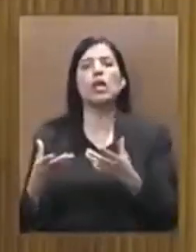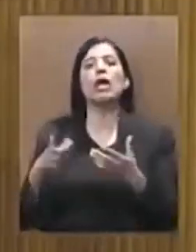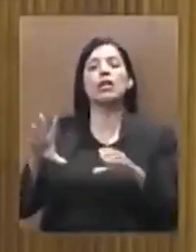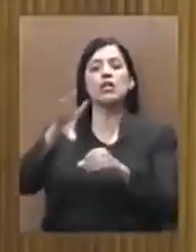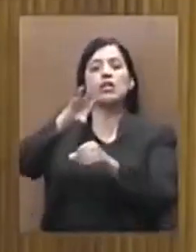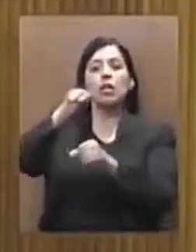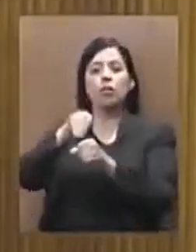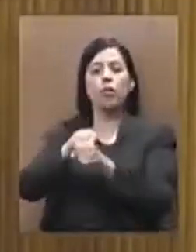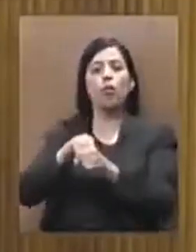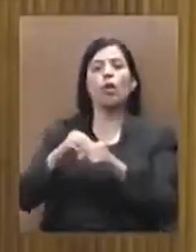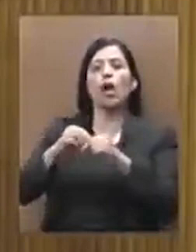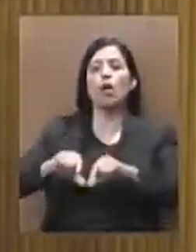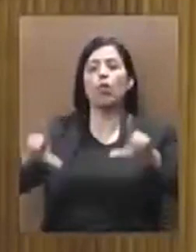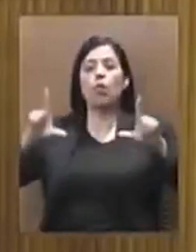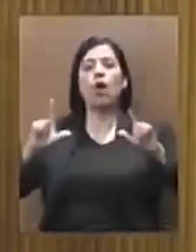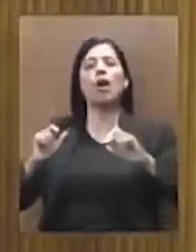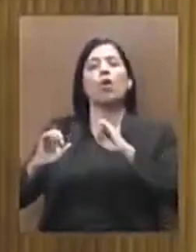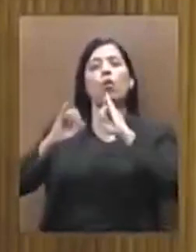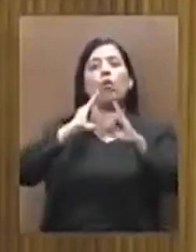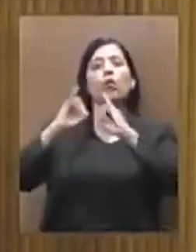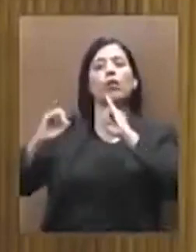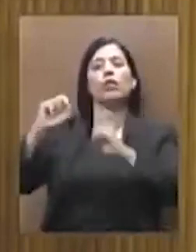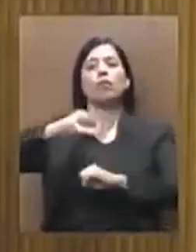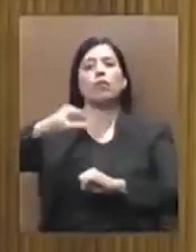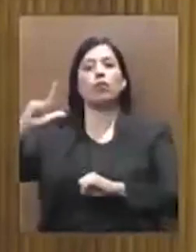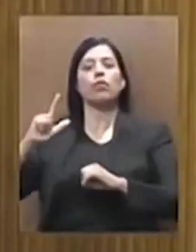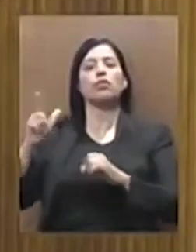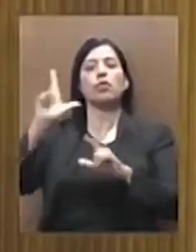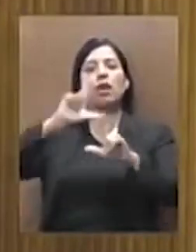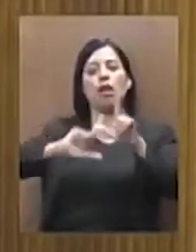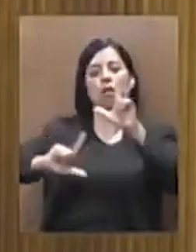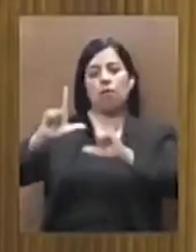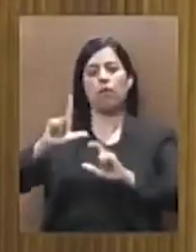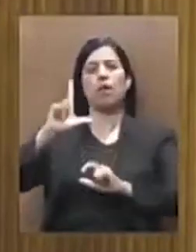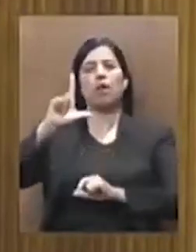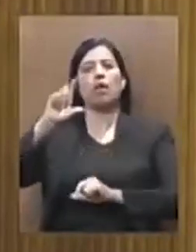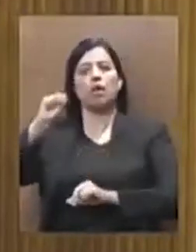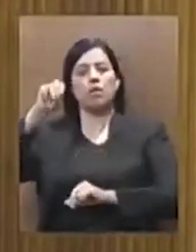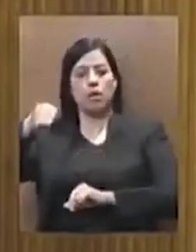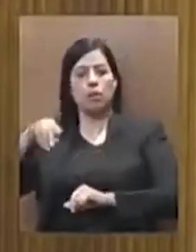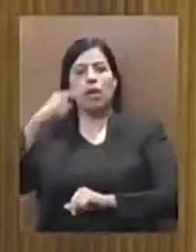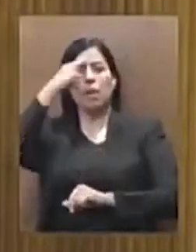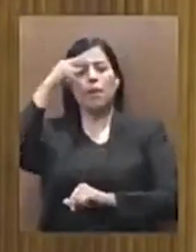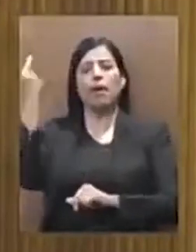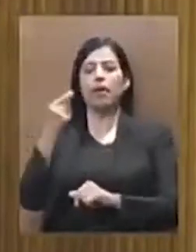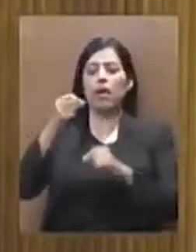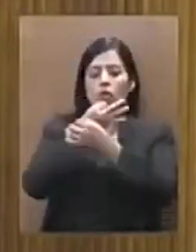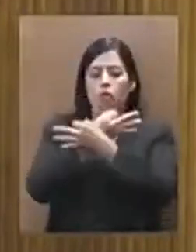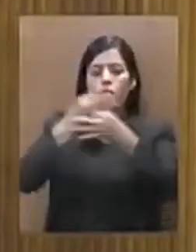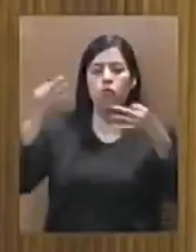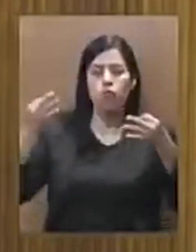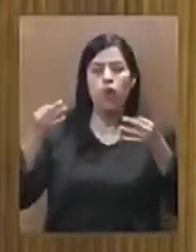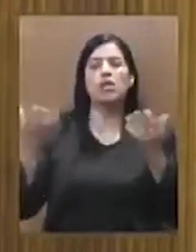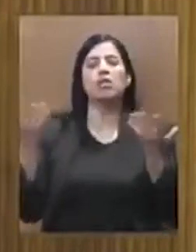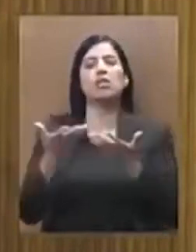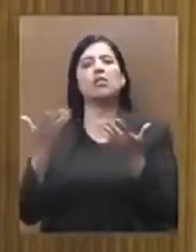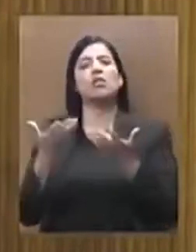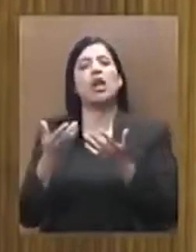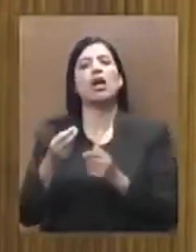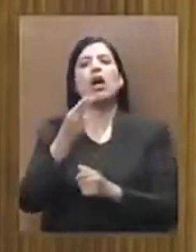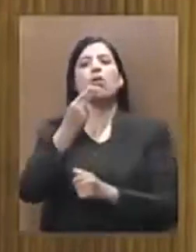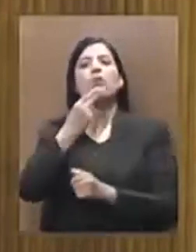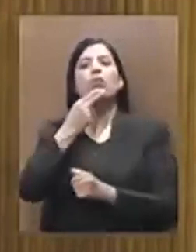integren los escenarios un intérprete profesional de lengua de señas mexicanas Así mismo para que la difusión previa del evento se realice